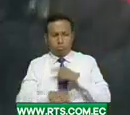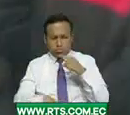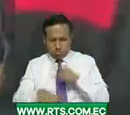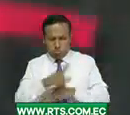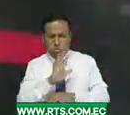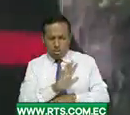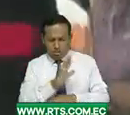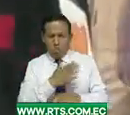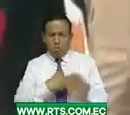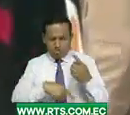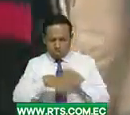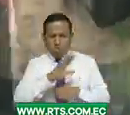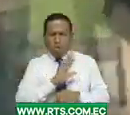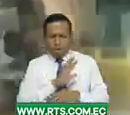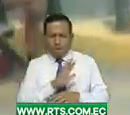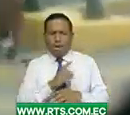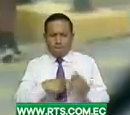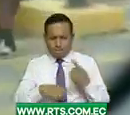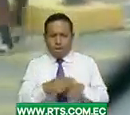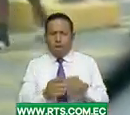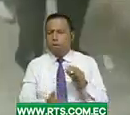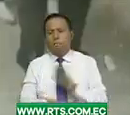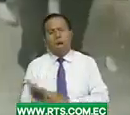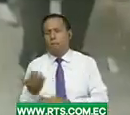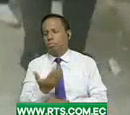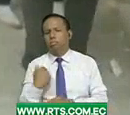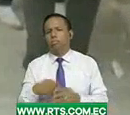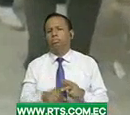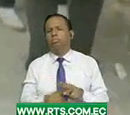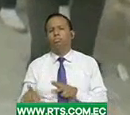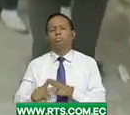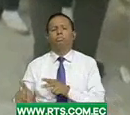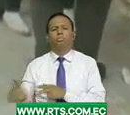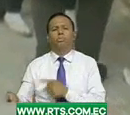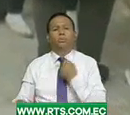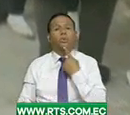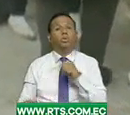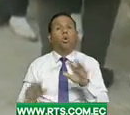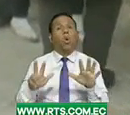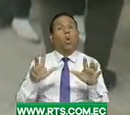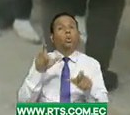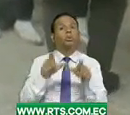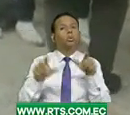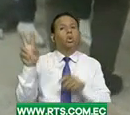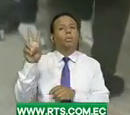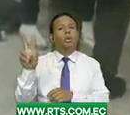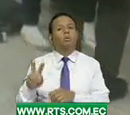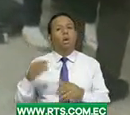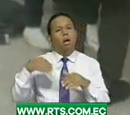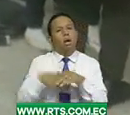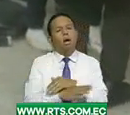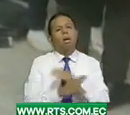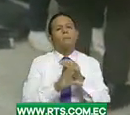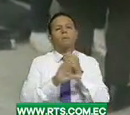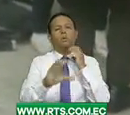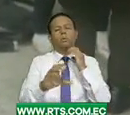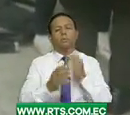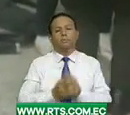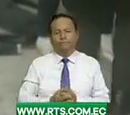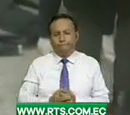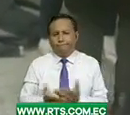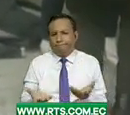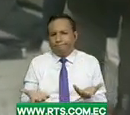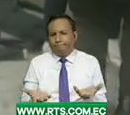con la misma suerte. La policía que llegó al auxilio informó que eran 8 los venezolanos implicados en el ataque al bus ocurrido sobre el eje